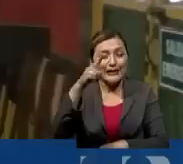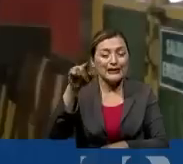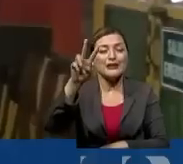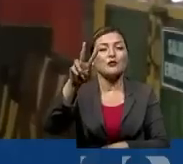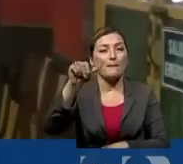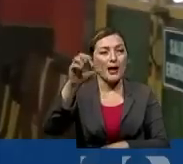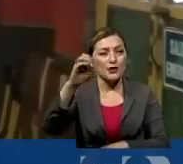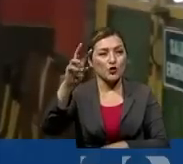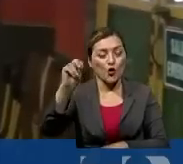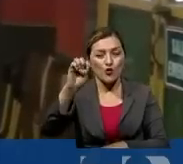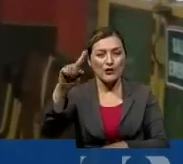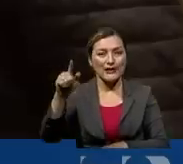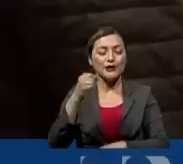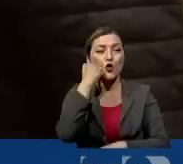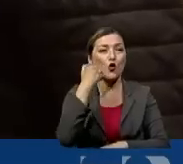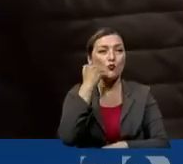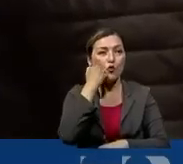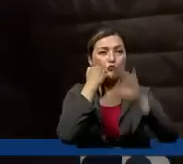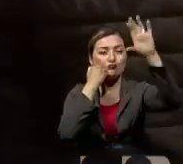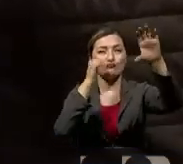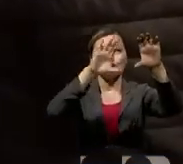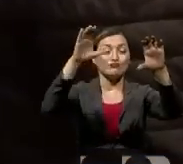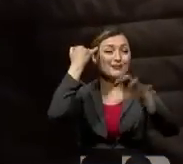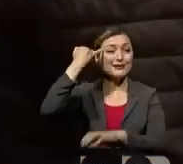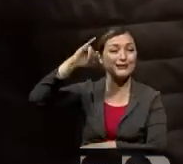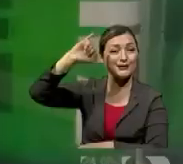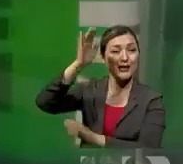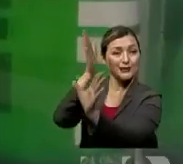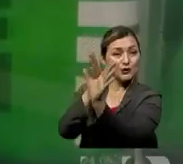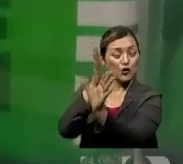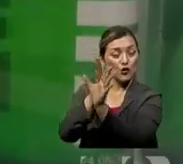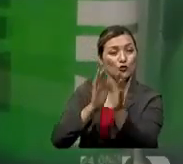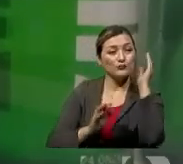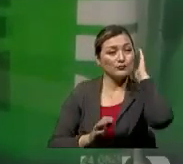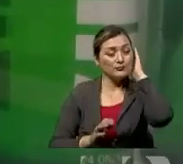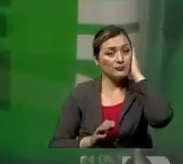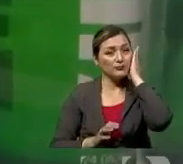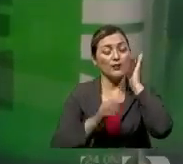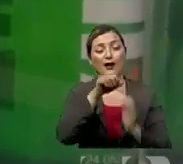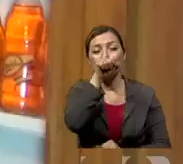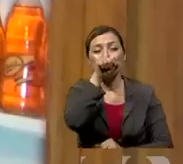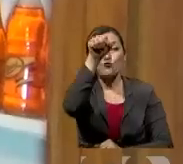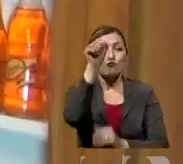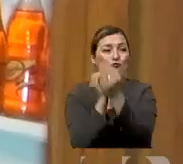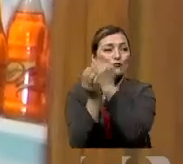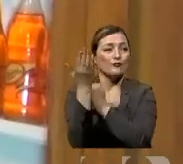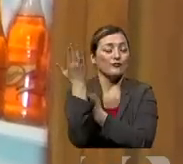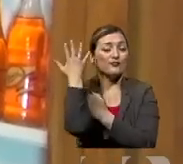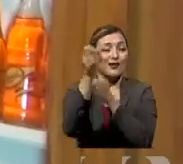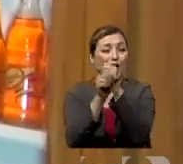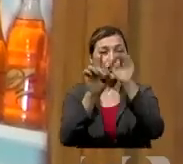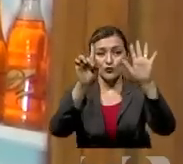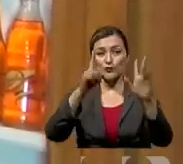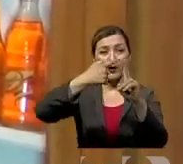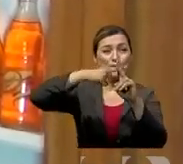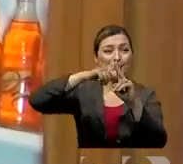ha adecuado para el museo. Su mentalizador es un psicólogo, pero también un amante a la historia y hace 6 años